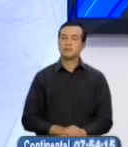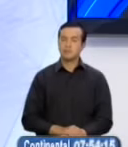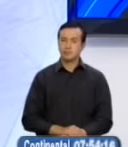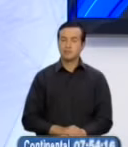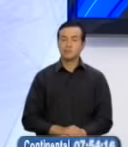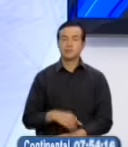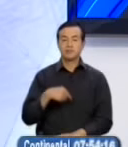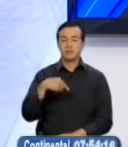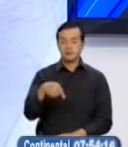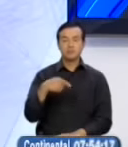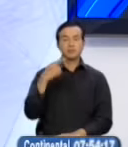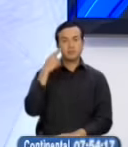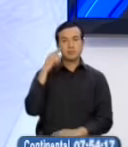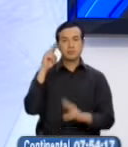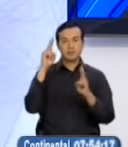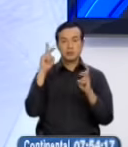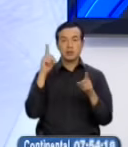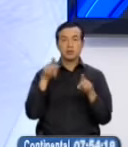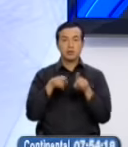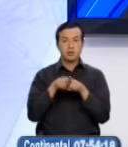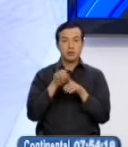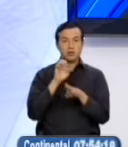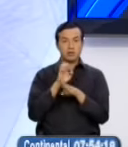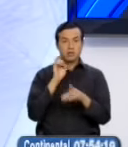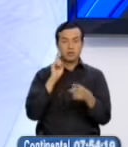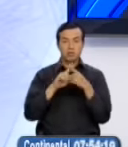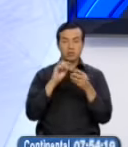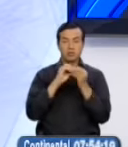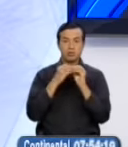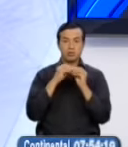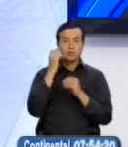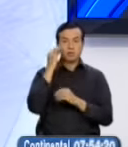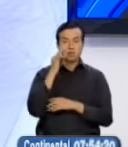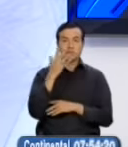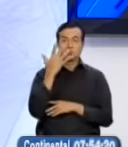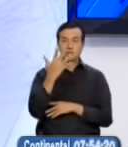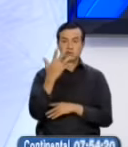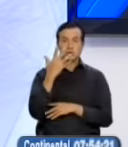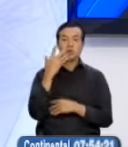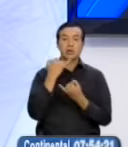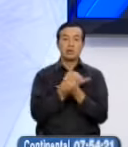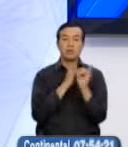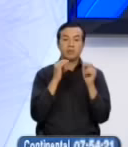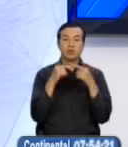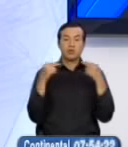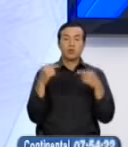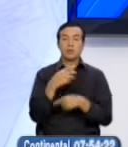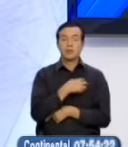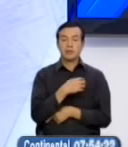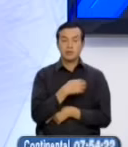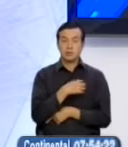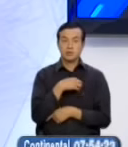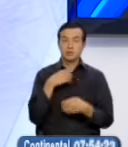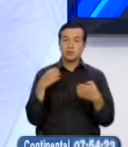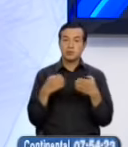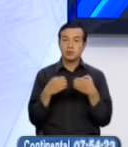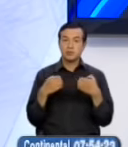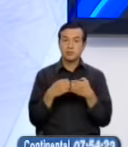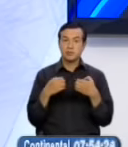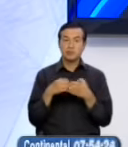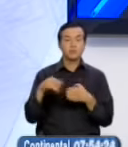Este fin de semana, ya metiéndonos en el tema local, por la fecha 5 del campeonato ecuatoriano, el Independiente enfrentará a Barcelona. El equipo